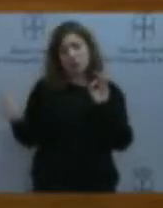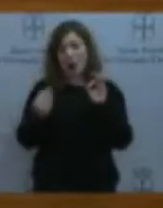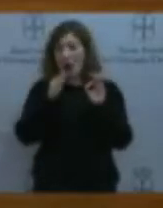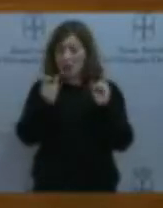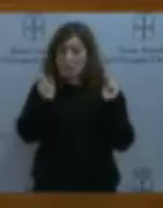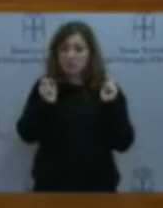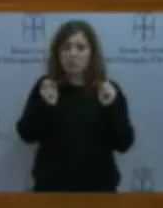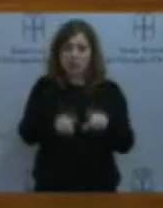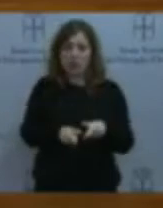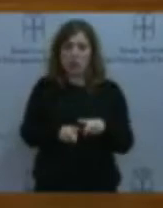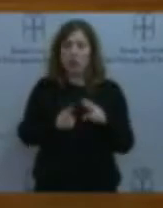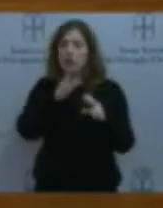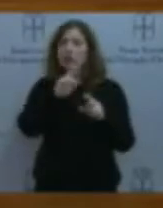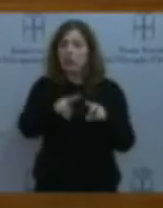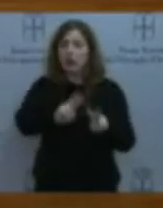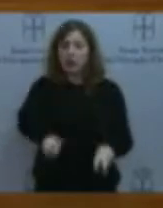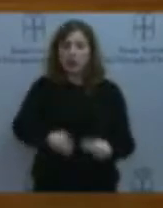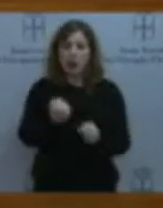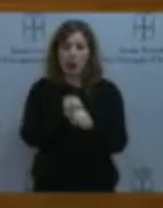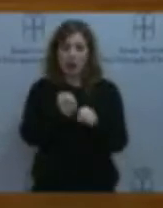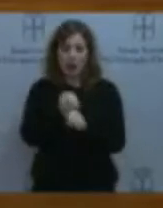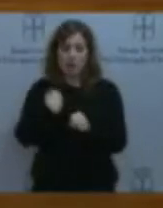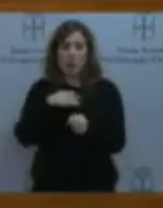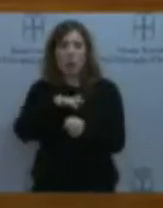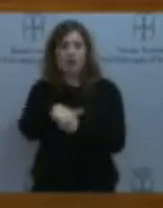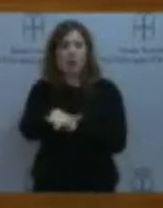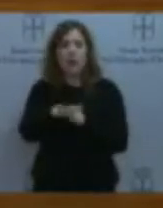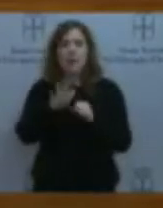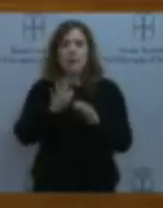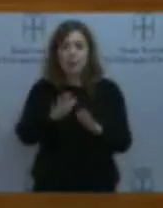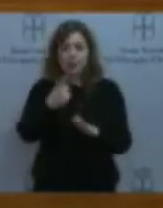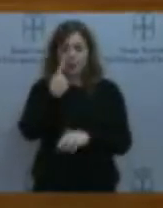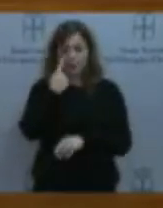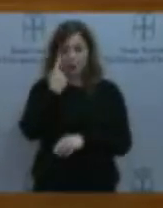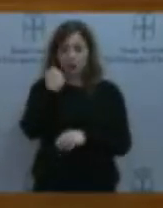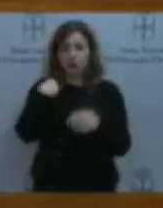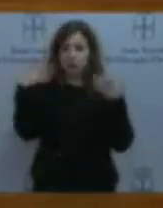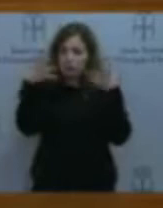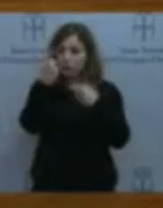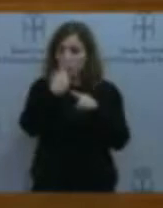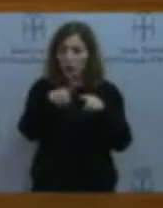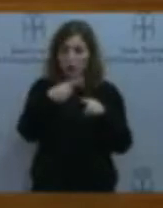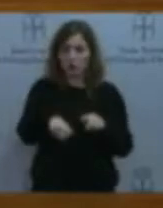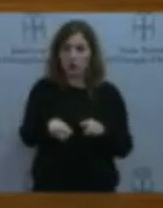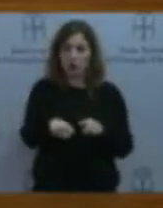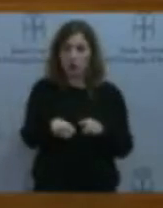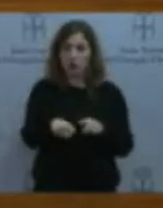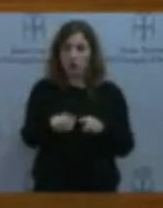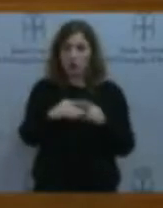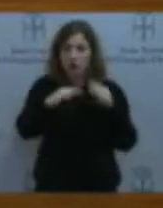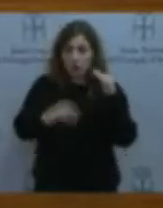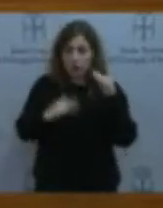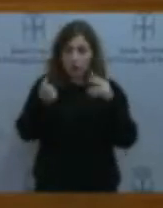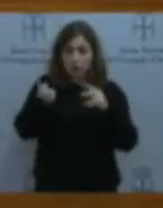reforma laboral que ha incidido en ella. Pero, oiga, le sugiero una cosa. Usted mire la brecha